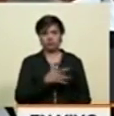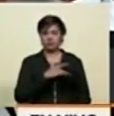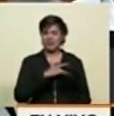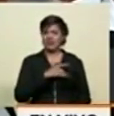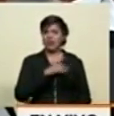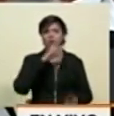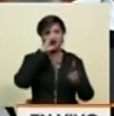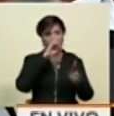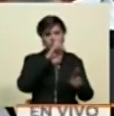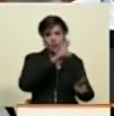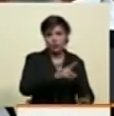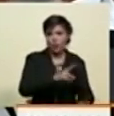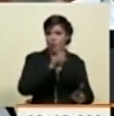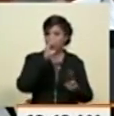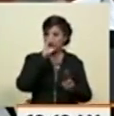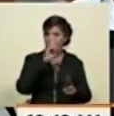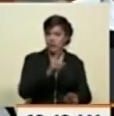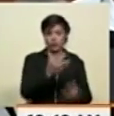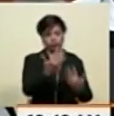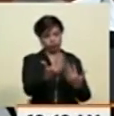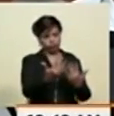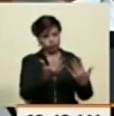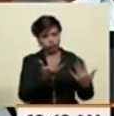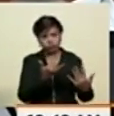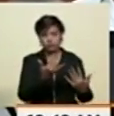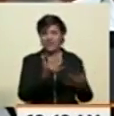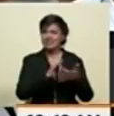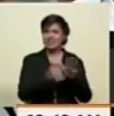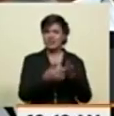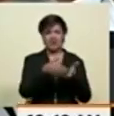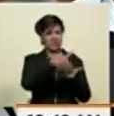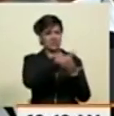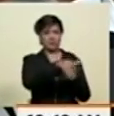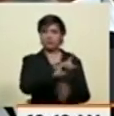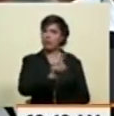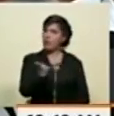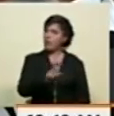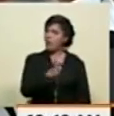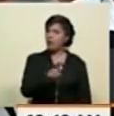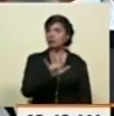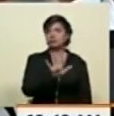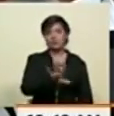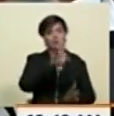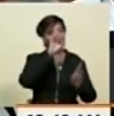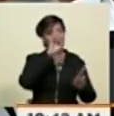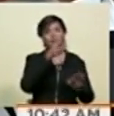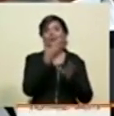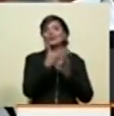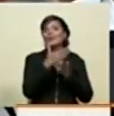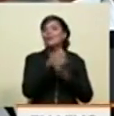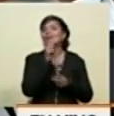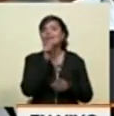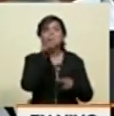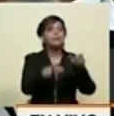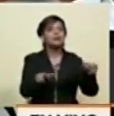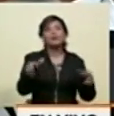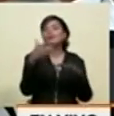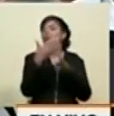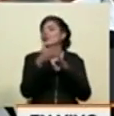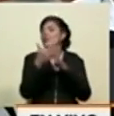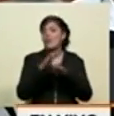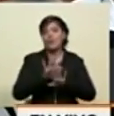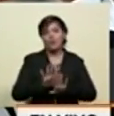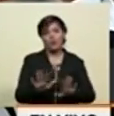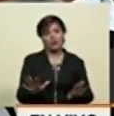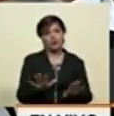manera respetuosa a alguien implicaría servidumbre, no. El respeto es el respeto, no importa quién sea. No importa